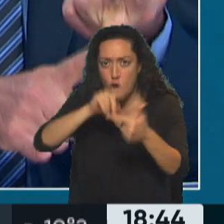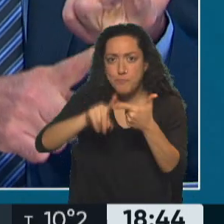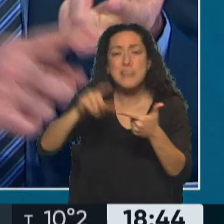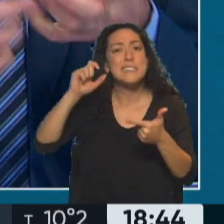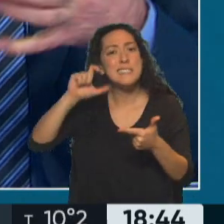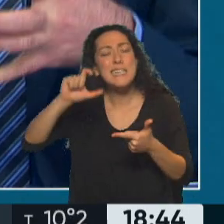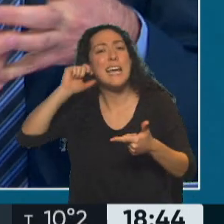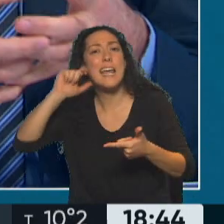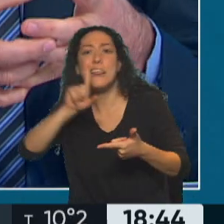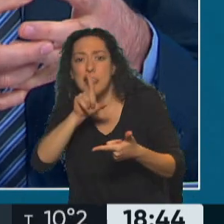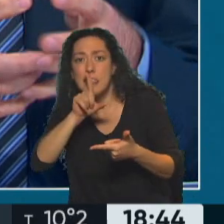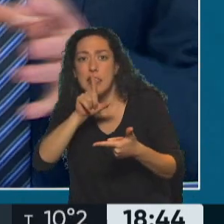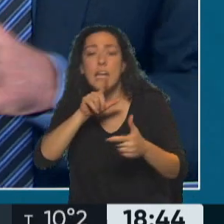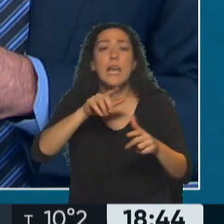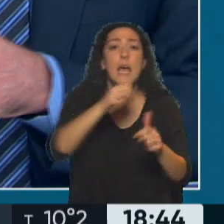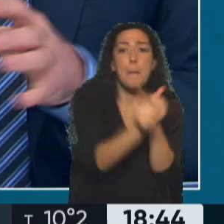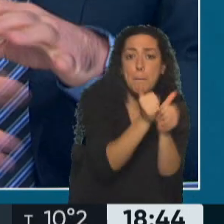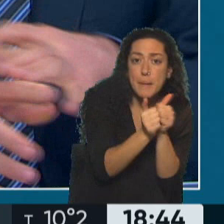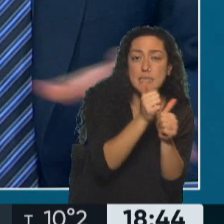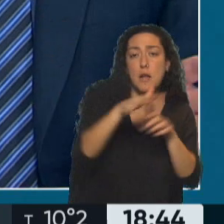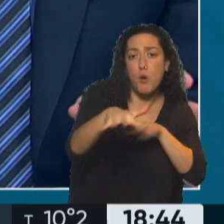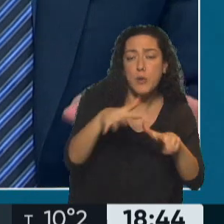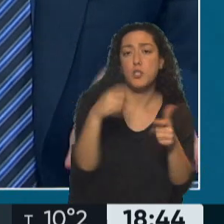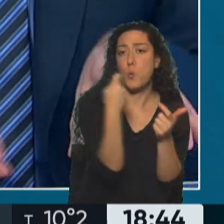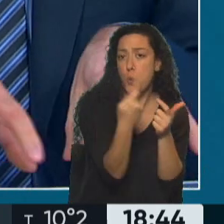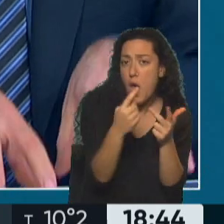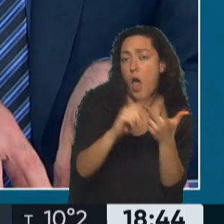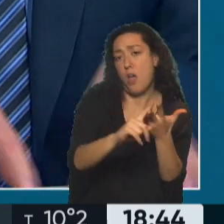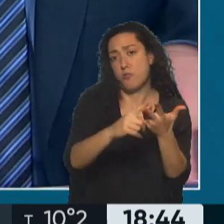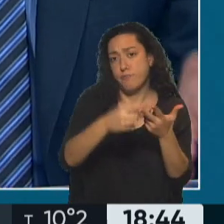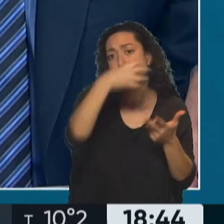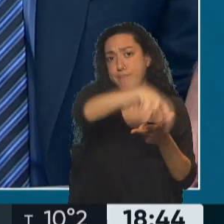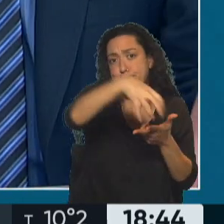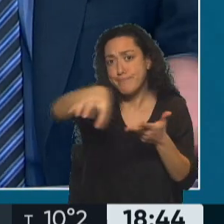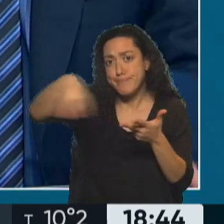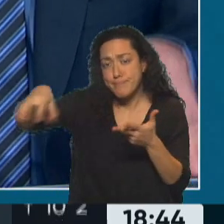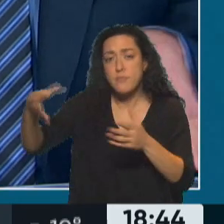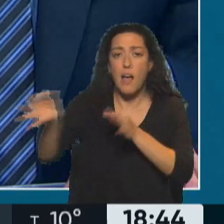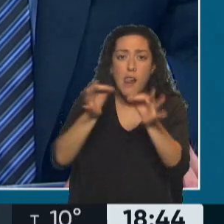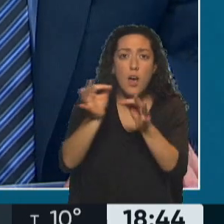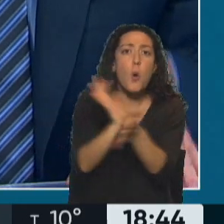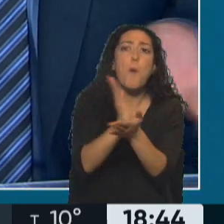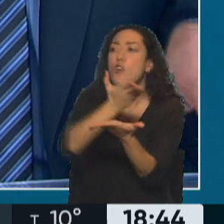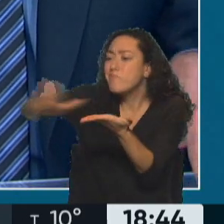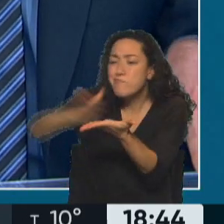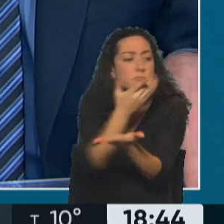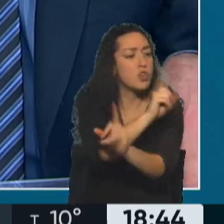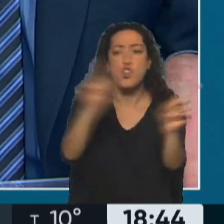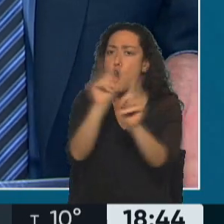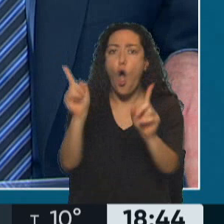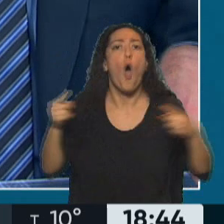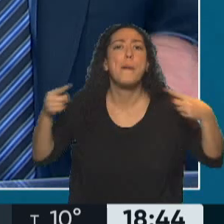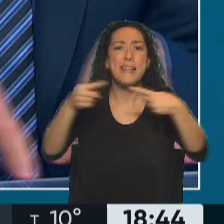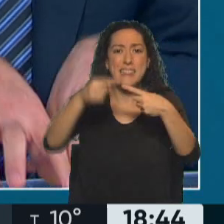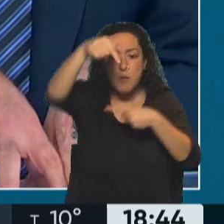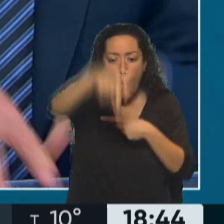CGT, movimientos empresarios, jubilados, los sectores. No hay más una Argentina de pedacitos. Lo que se está tratando de